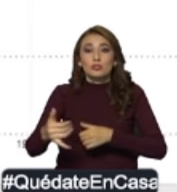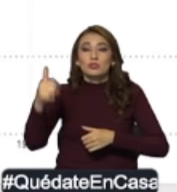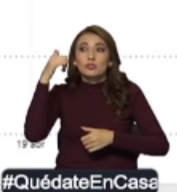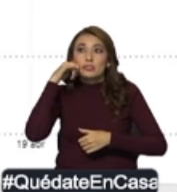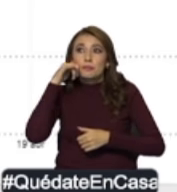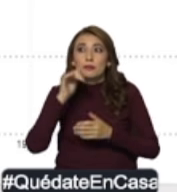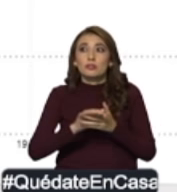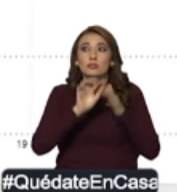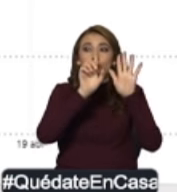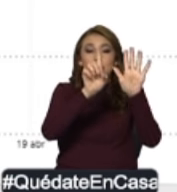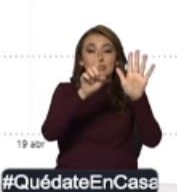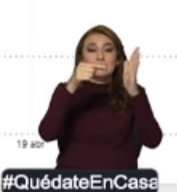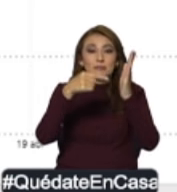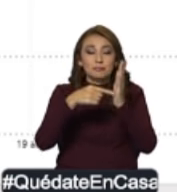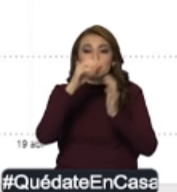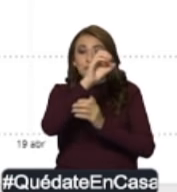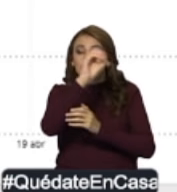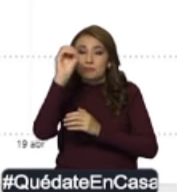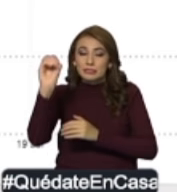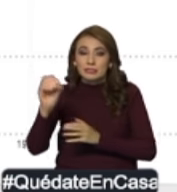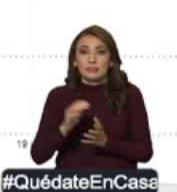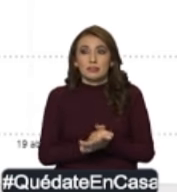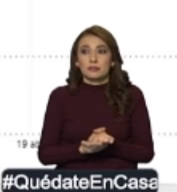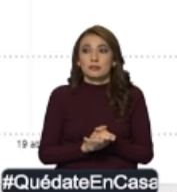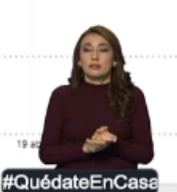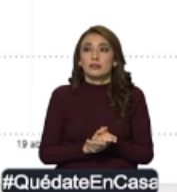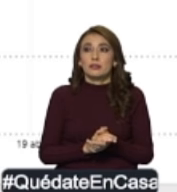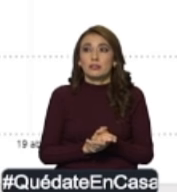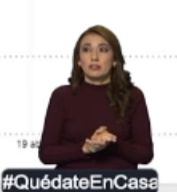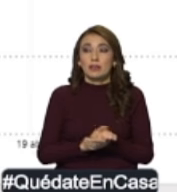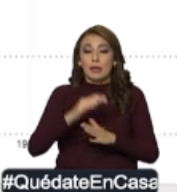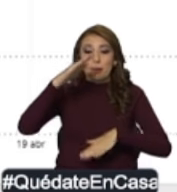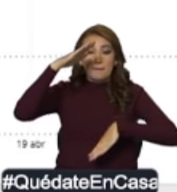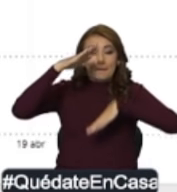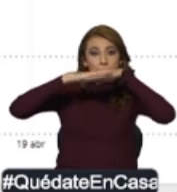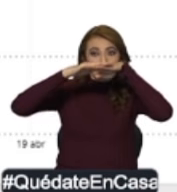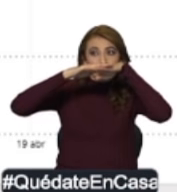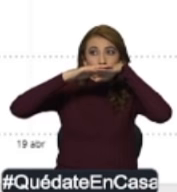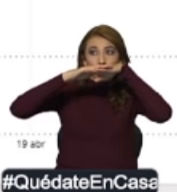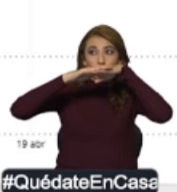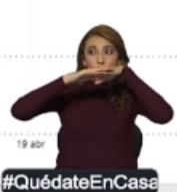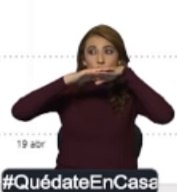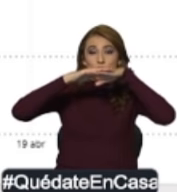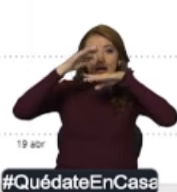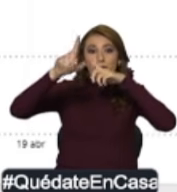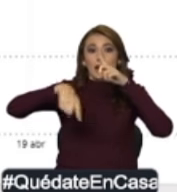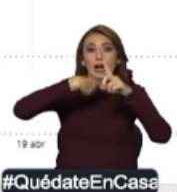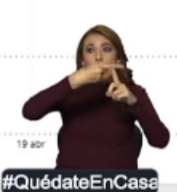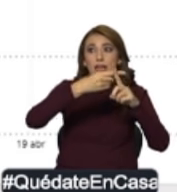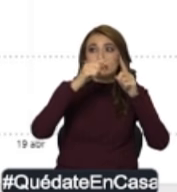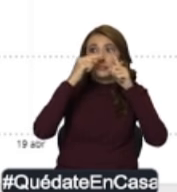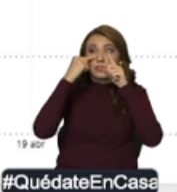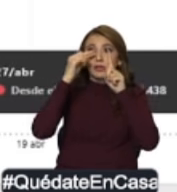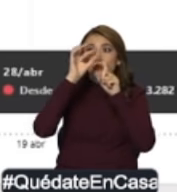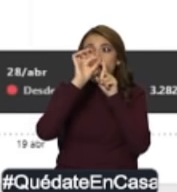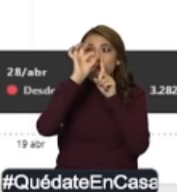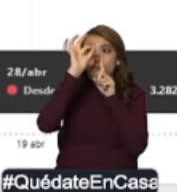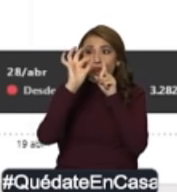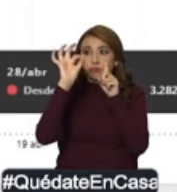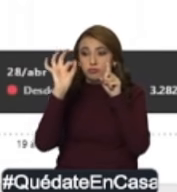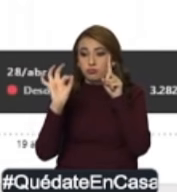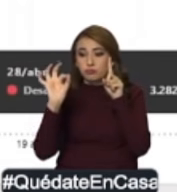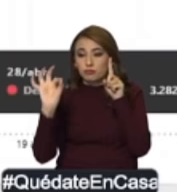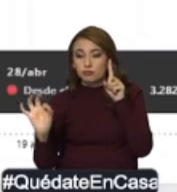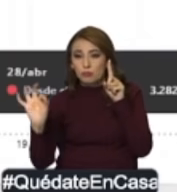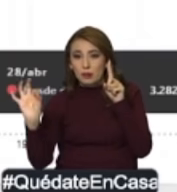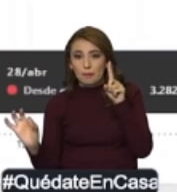un crecimiento del 251%. Del pico al 28 de abril, ustedes pueden observar que hay una tendencia